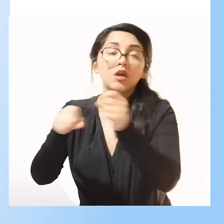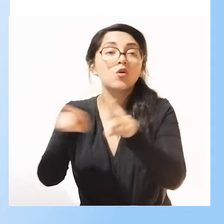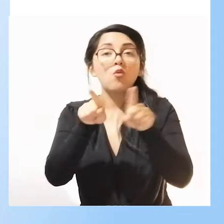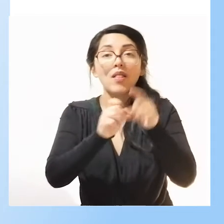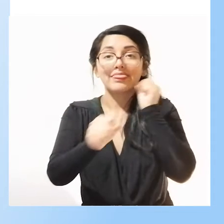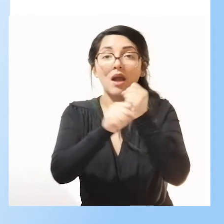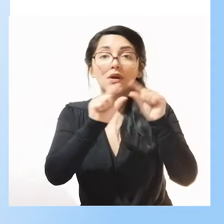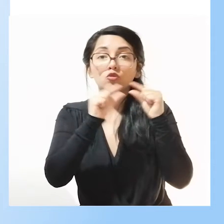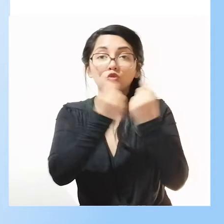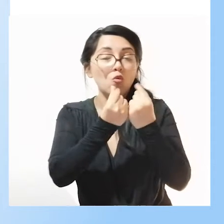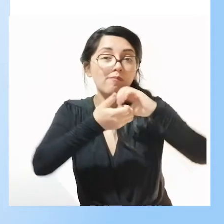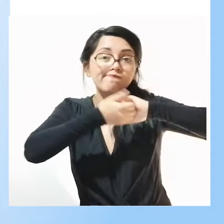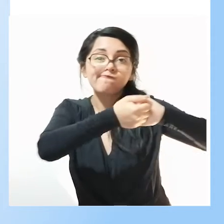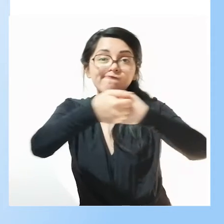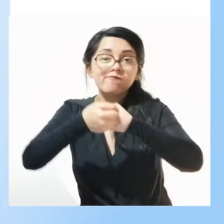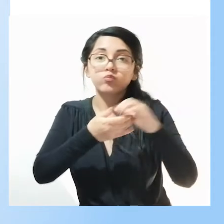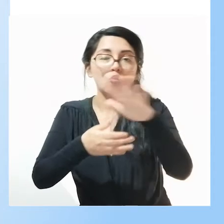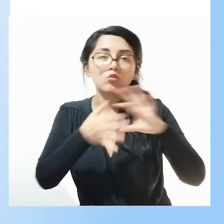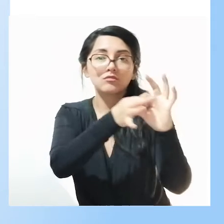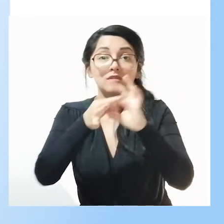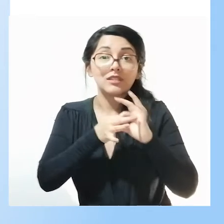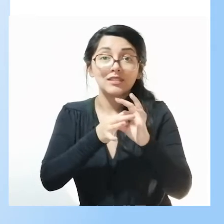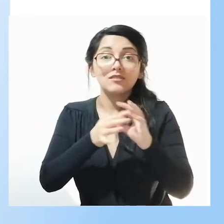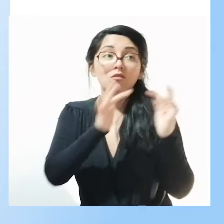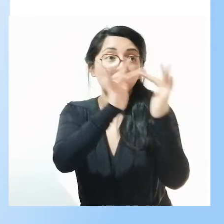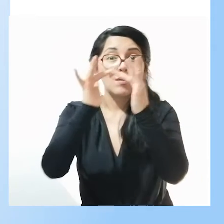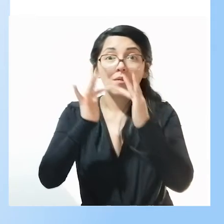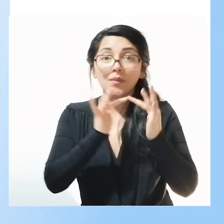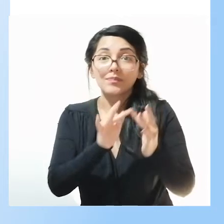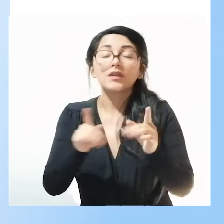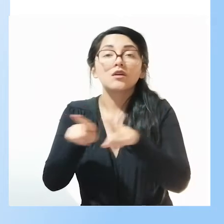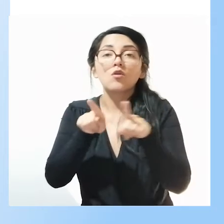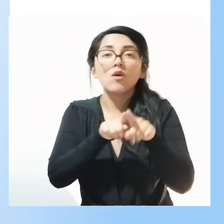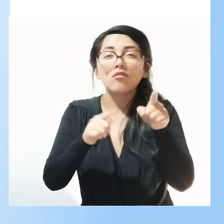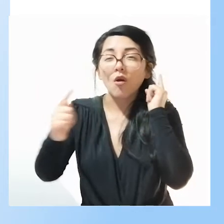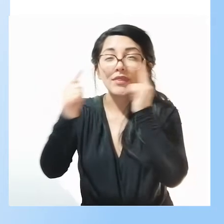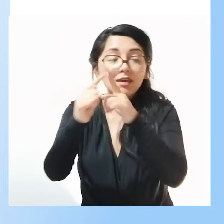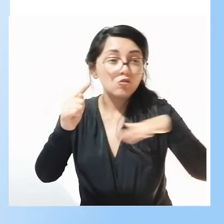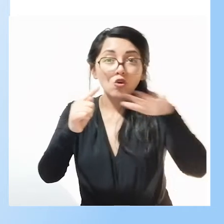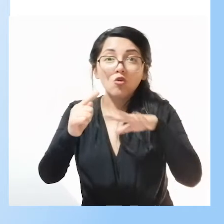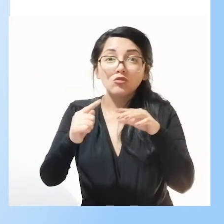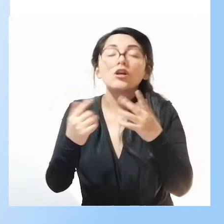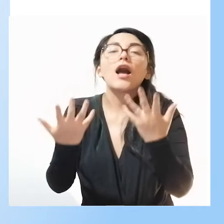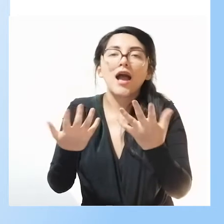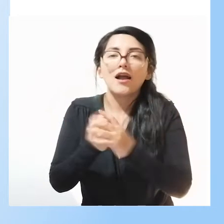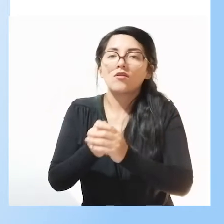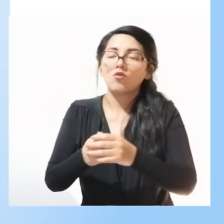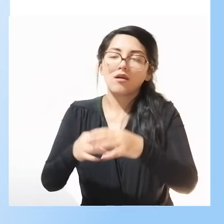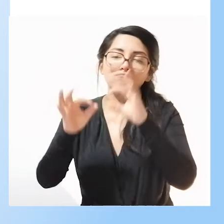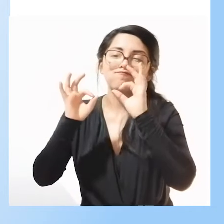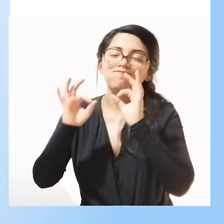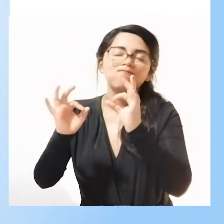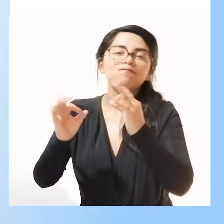y en red y implica dirigirse con una finalidad que es mejorar la calidad de vida del mismo. Si consideramos